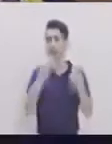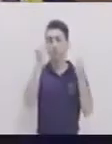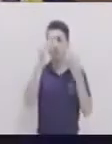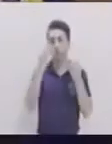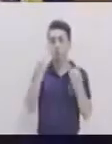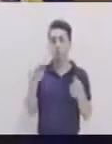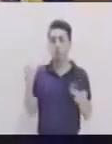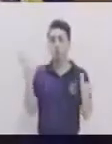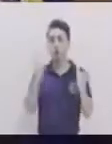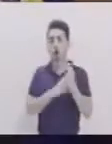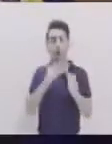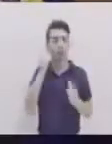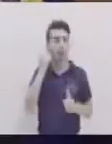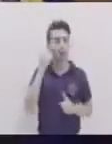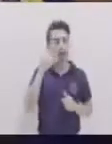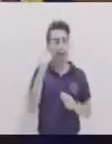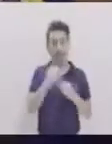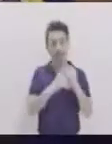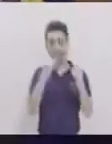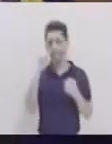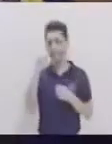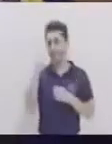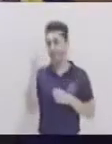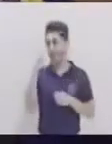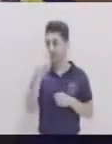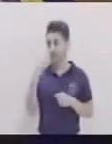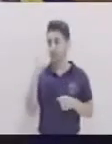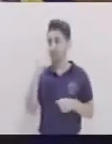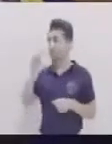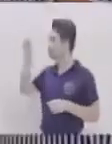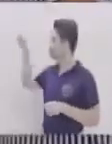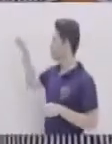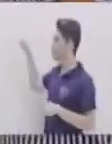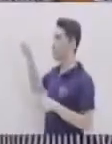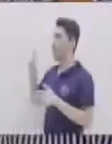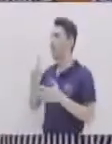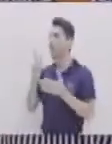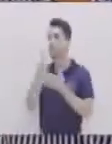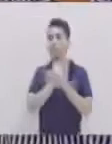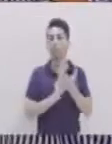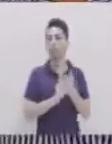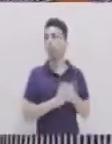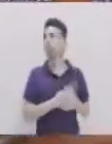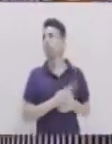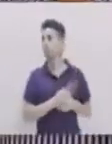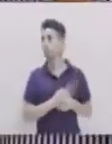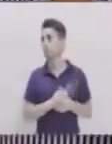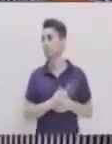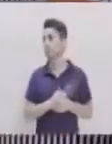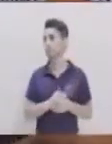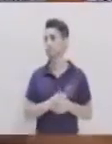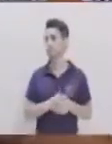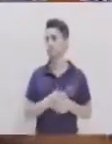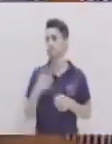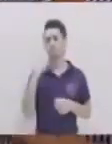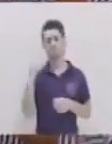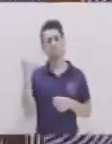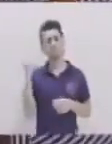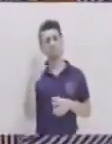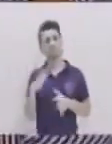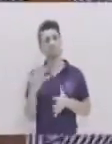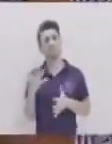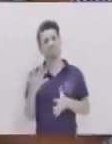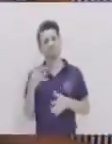la información. Damos inicio observando el siguiente dibujo. Ustedes se